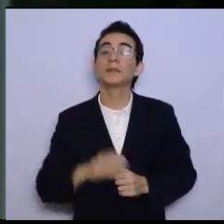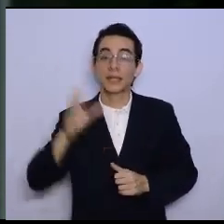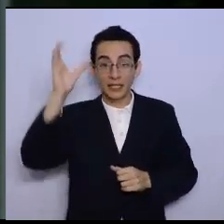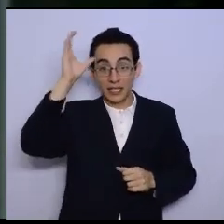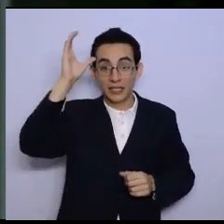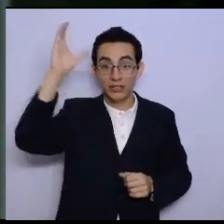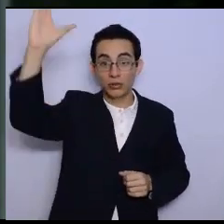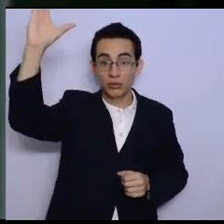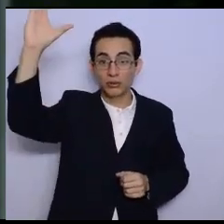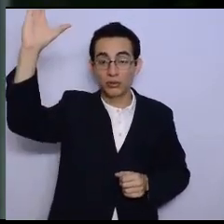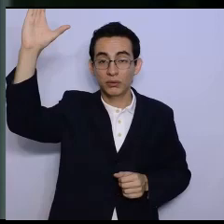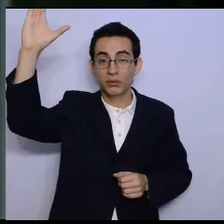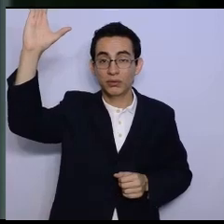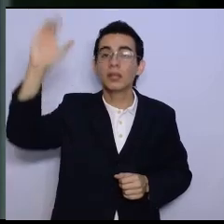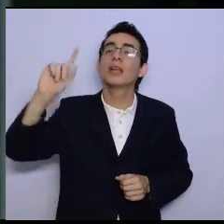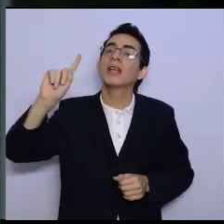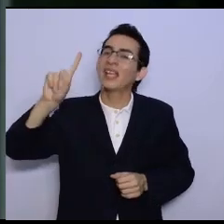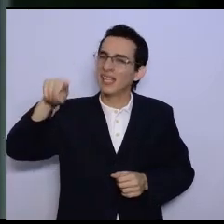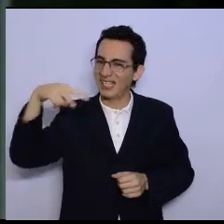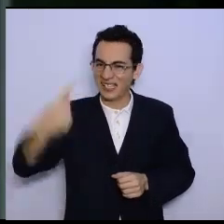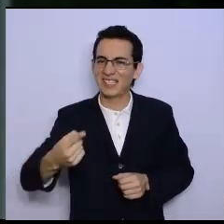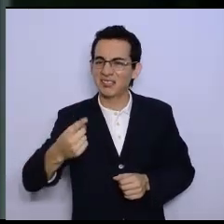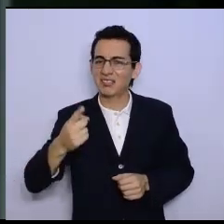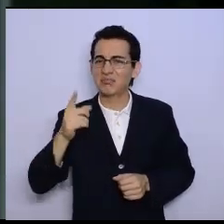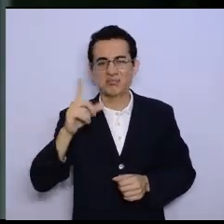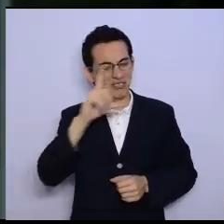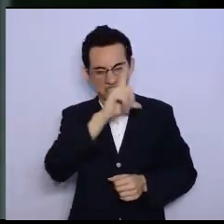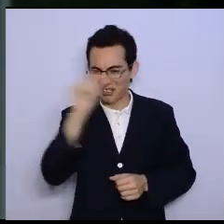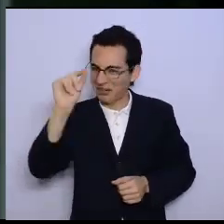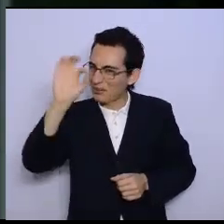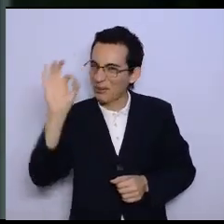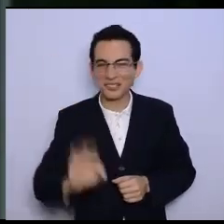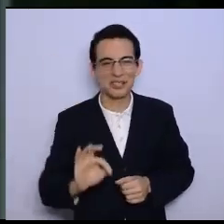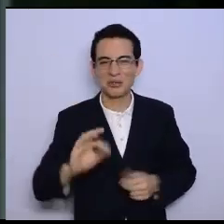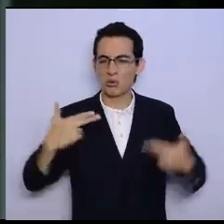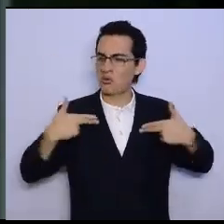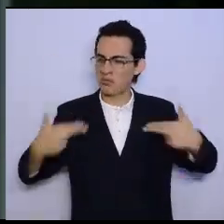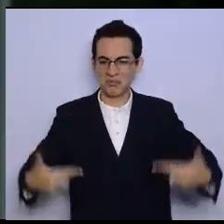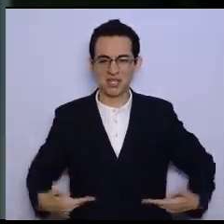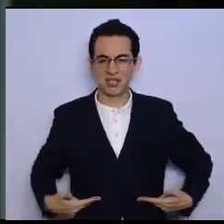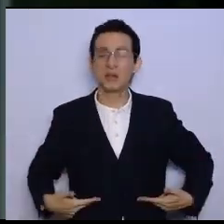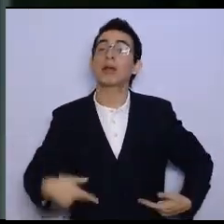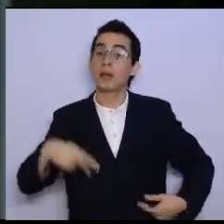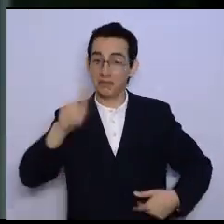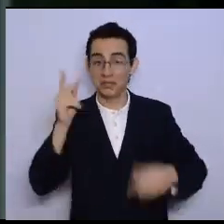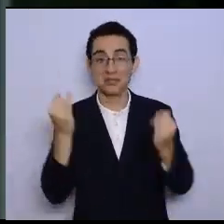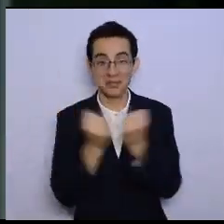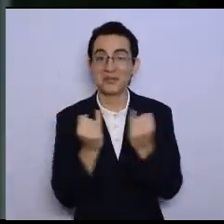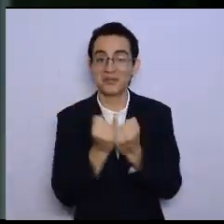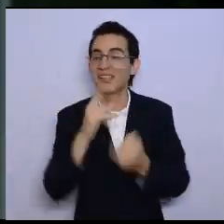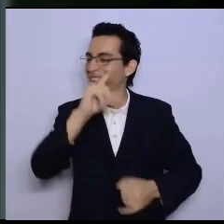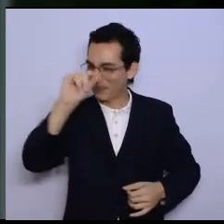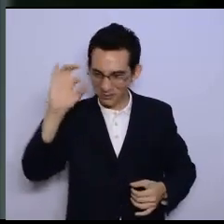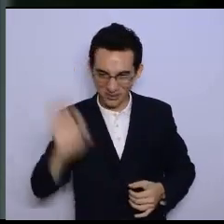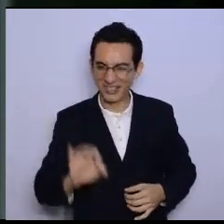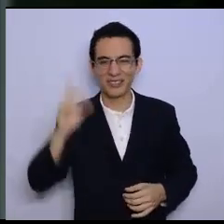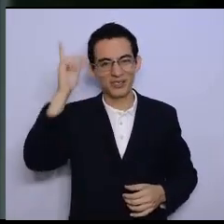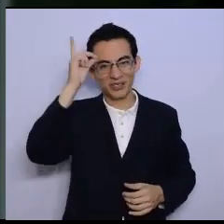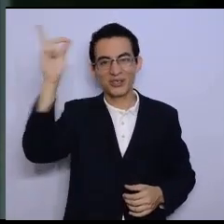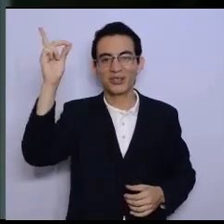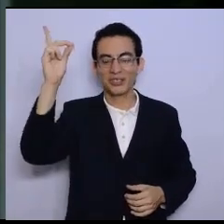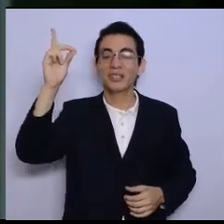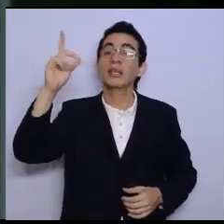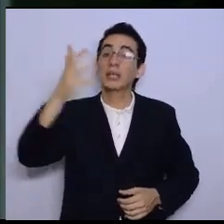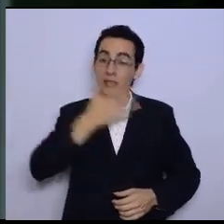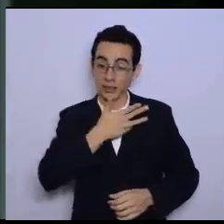Cristo era 100% humano. Era 100% Dios. Tenía toda la naturaleza divina,